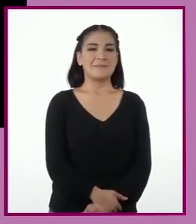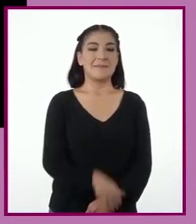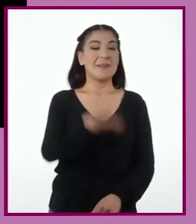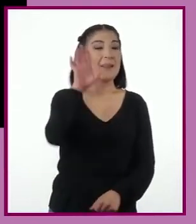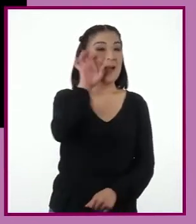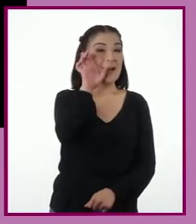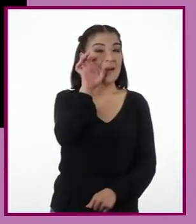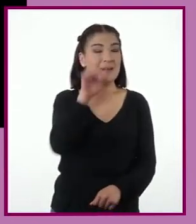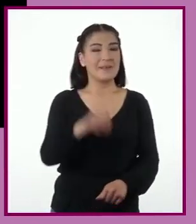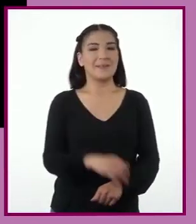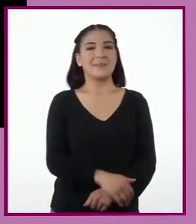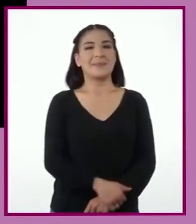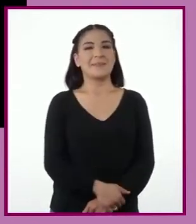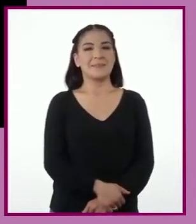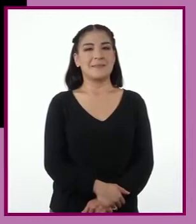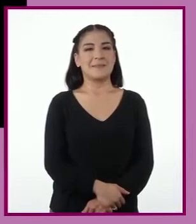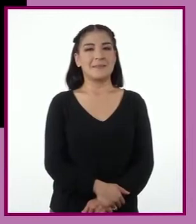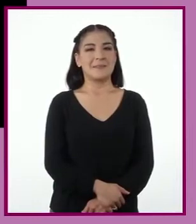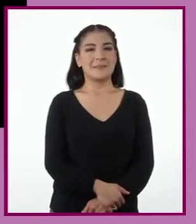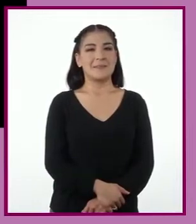anaranjados,